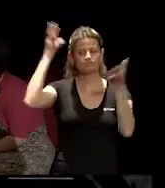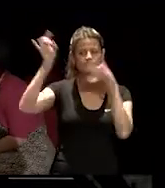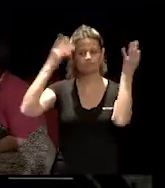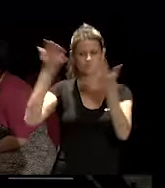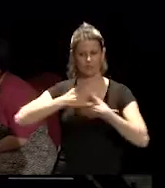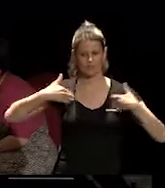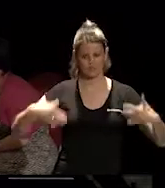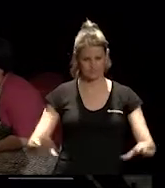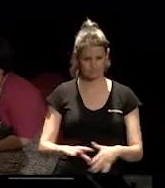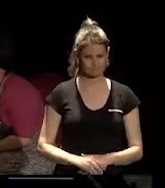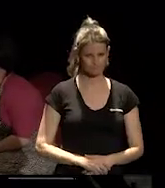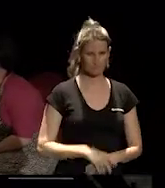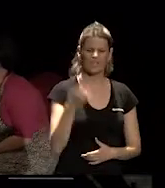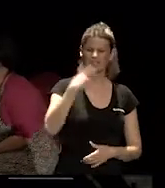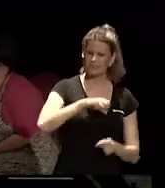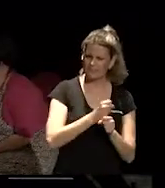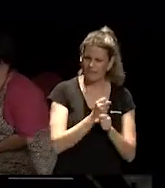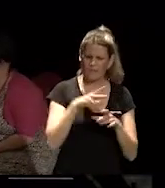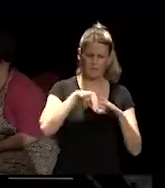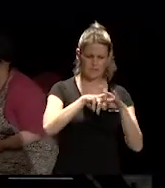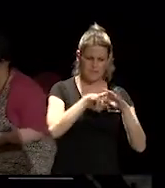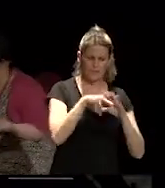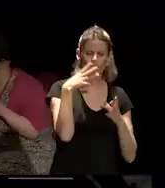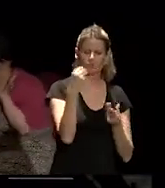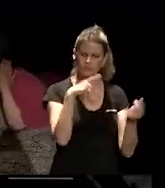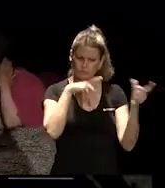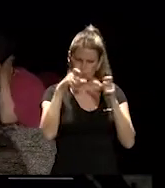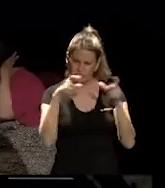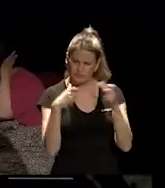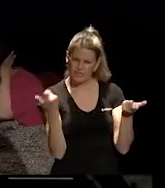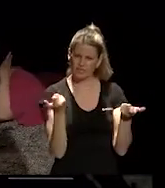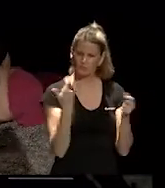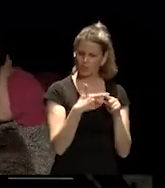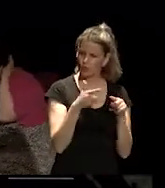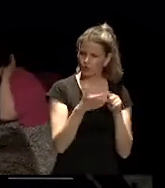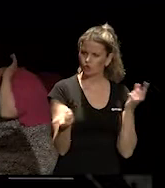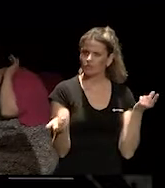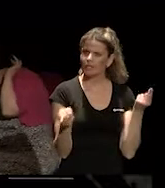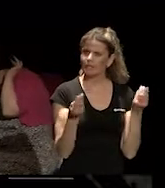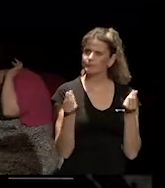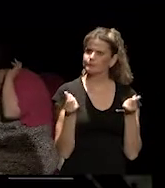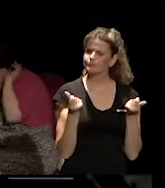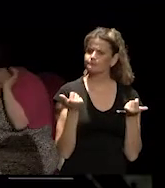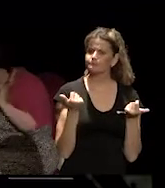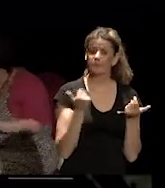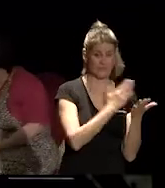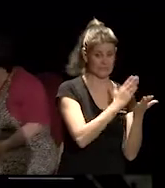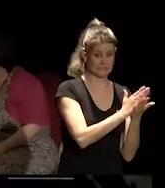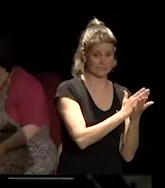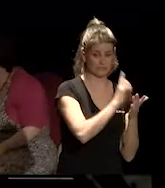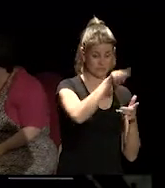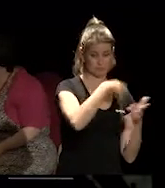Y trabajamos mucho con vídeo, trabajamos con fotografía, muchas cosas que salen que aparecen en clase,